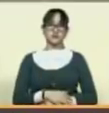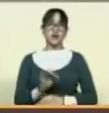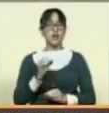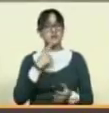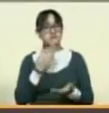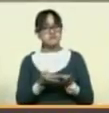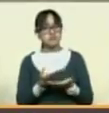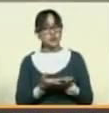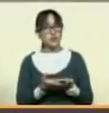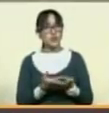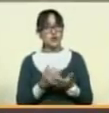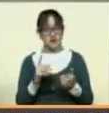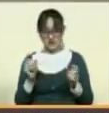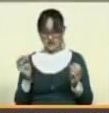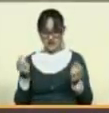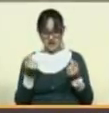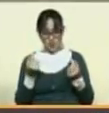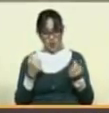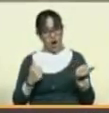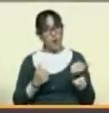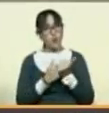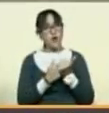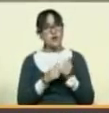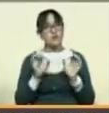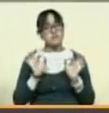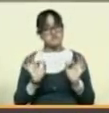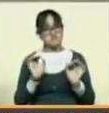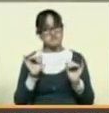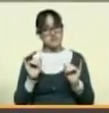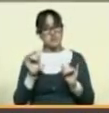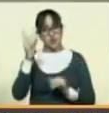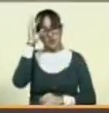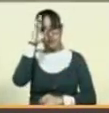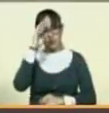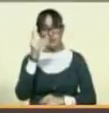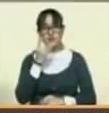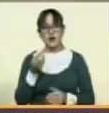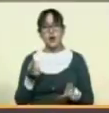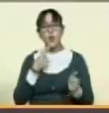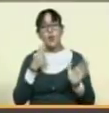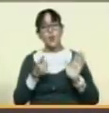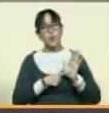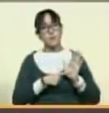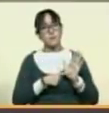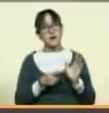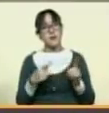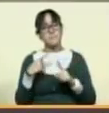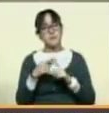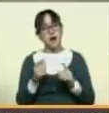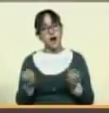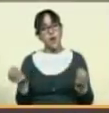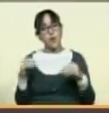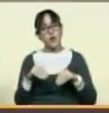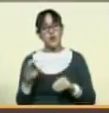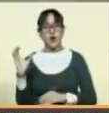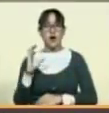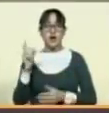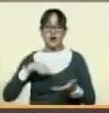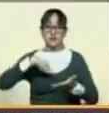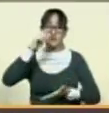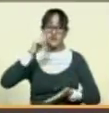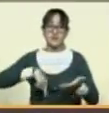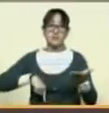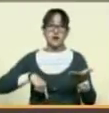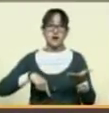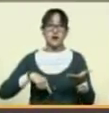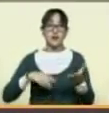planteó ningún tipo de acuerdo que no sea el acuerdo de Santo Domingo, que se cumpla el acuerdo de Santo Domingo y el acuerdo de Caracas que fue firmado por